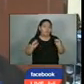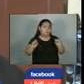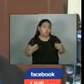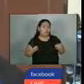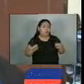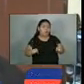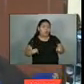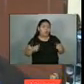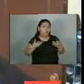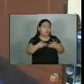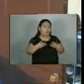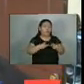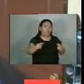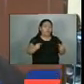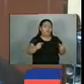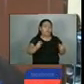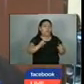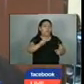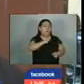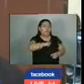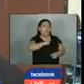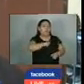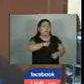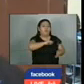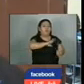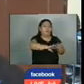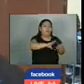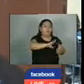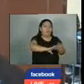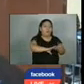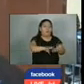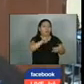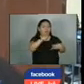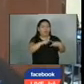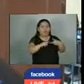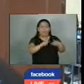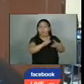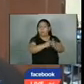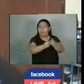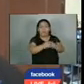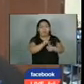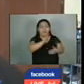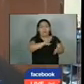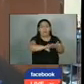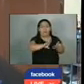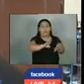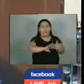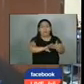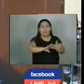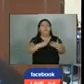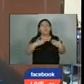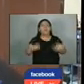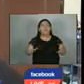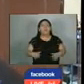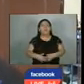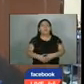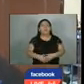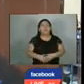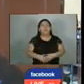fue absuelto de la responsabilidad civil totalmente de los 2 delitos y la devolución